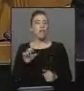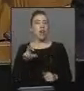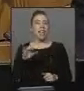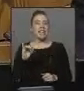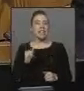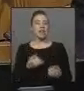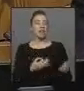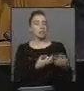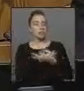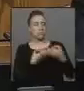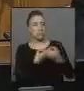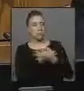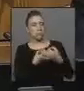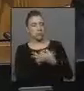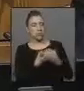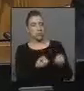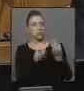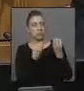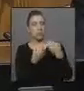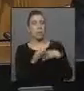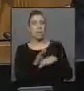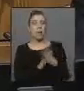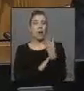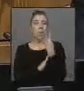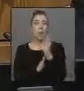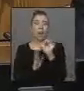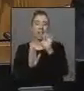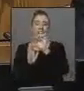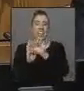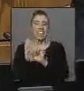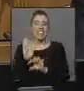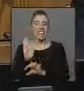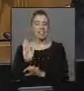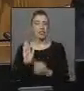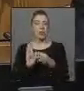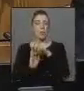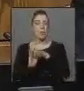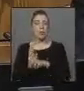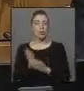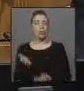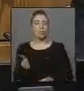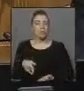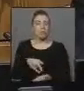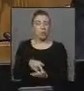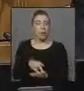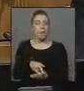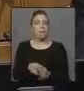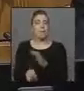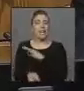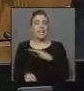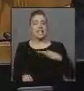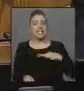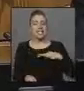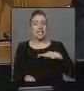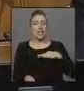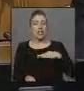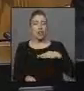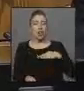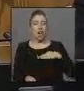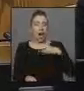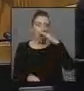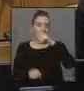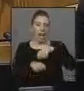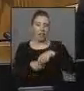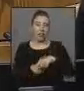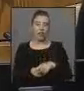ha ilustrado para hacerle más de 40 indicaciones al proyecto que presentó el Ministerio de Agricultura. 40